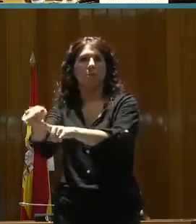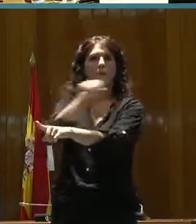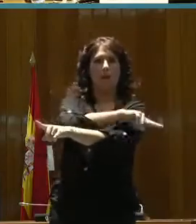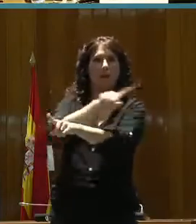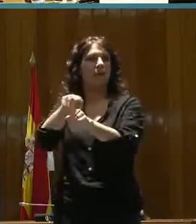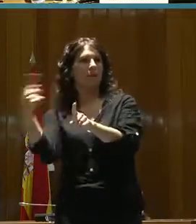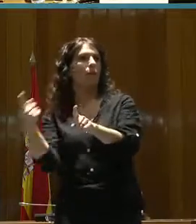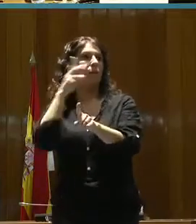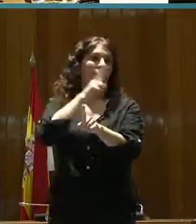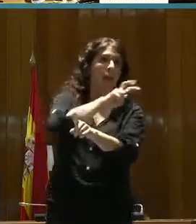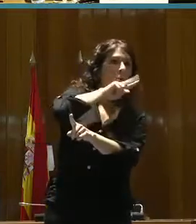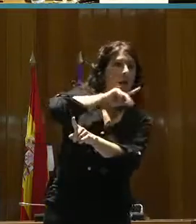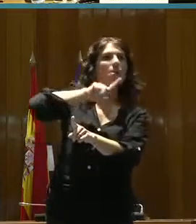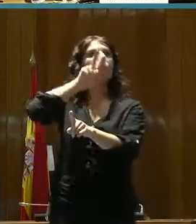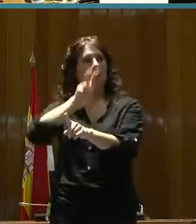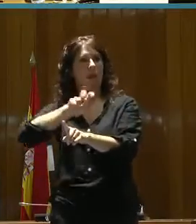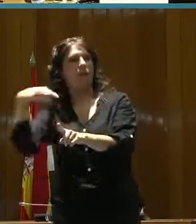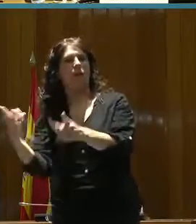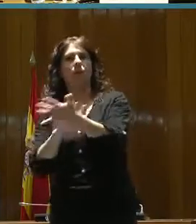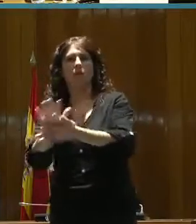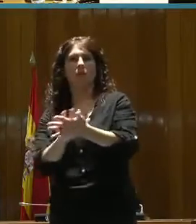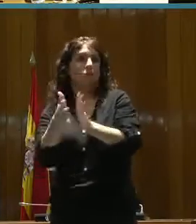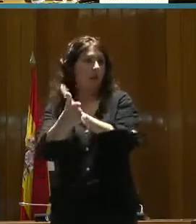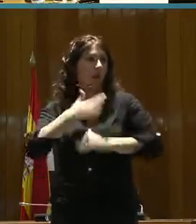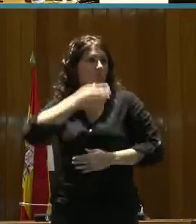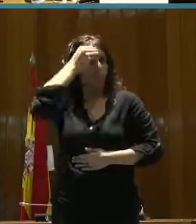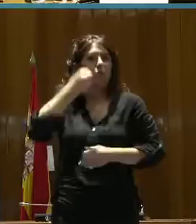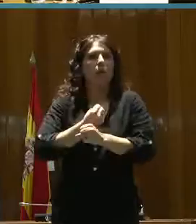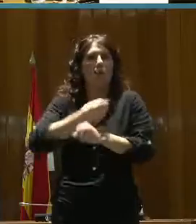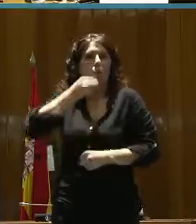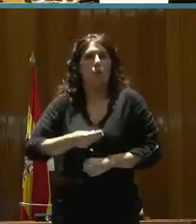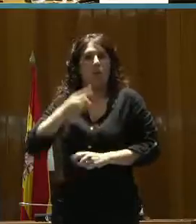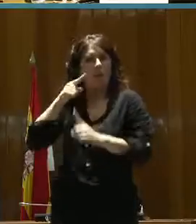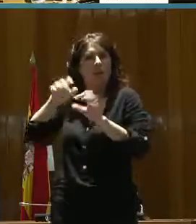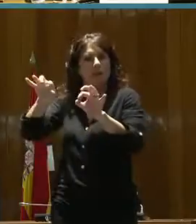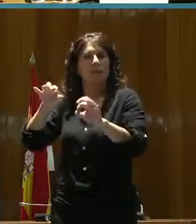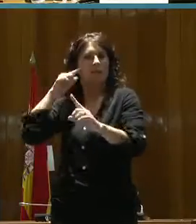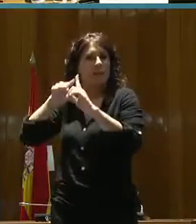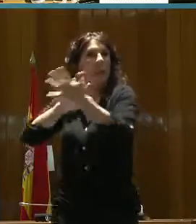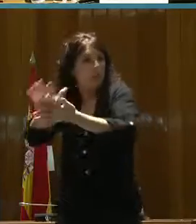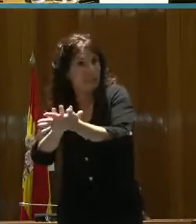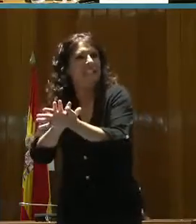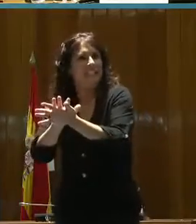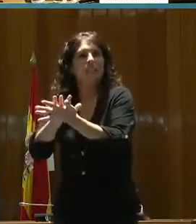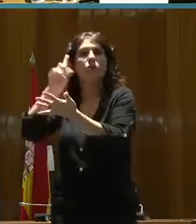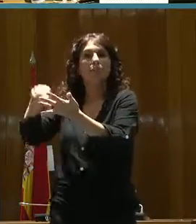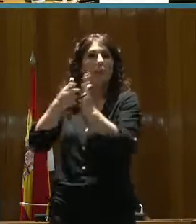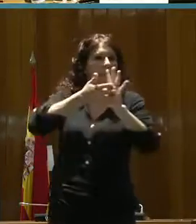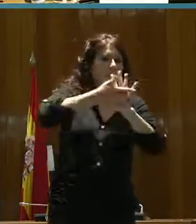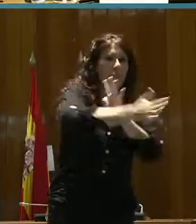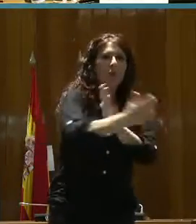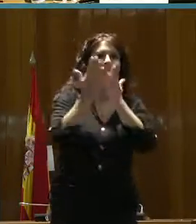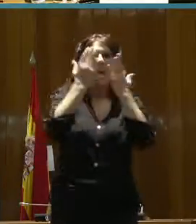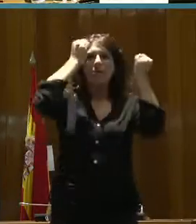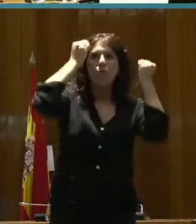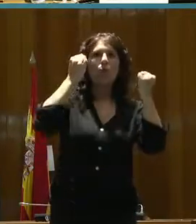hemos hecho un buen trabajo, no solo para las lenguas de signos, sino para el estudio y la descripción de las gramáticas de las lenguas en